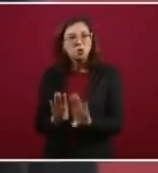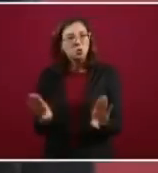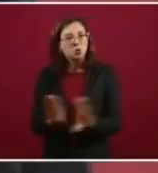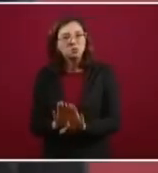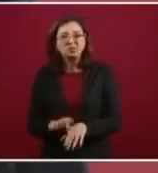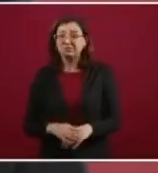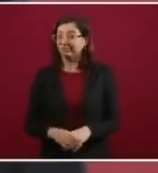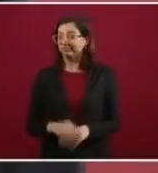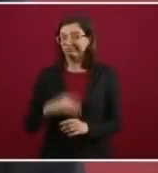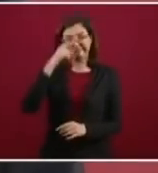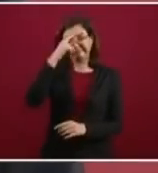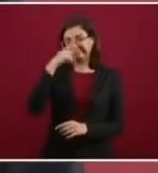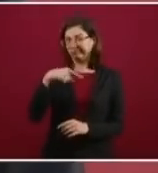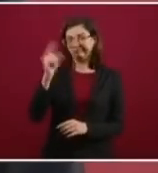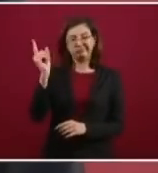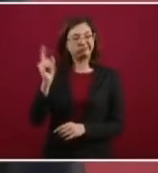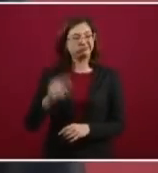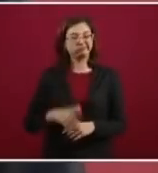No es fácil.